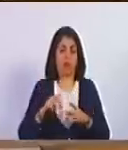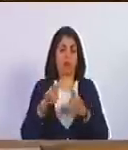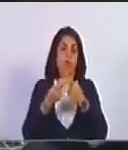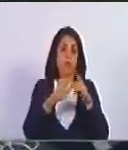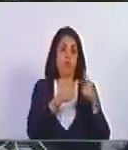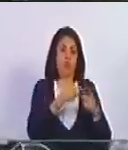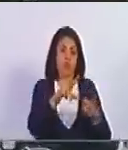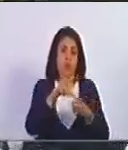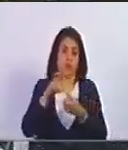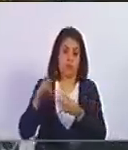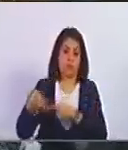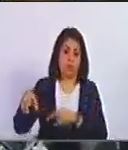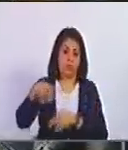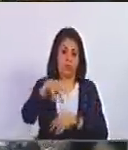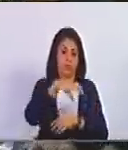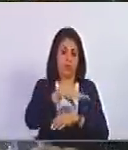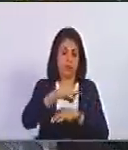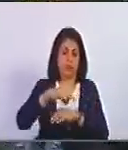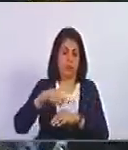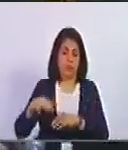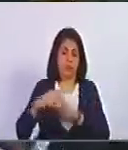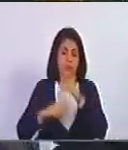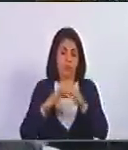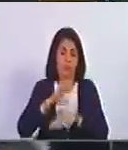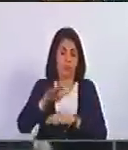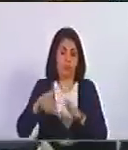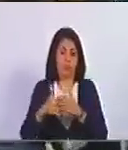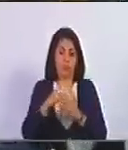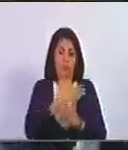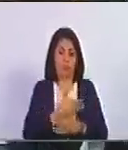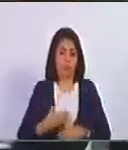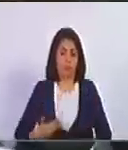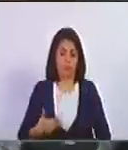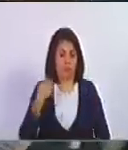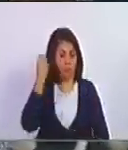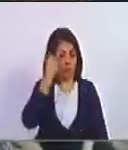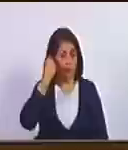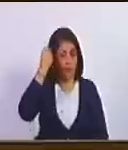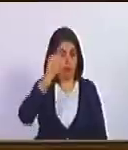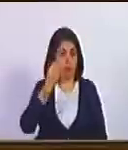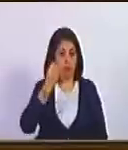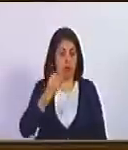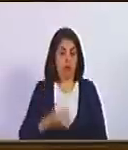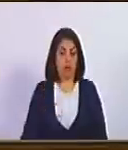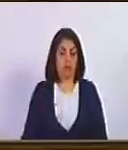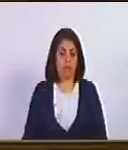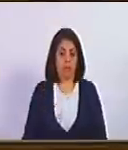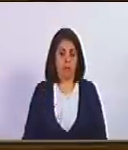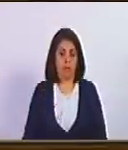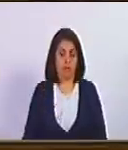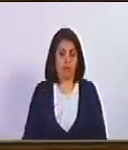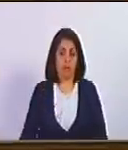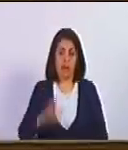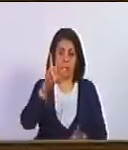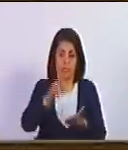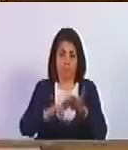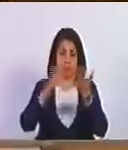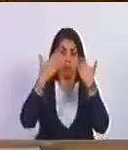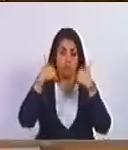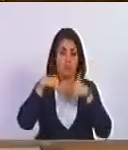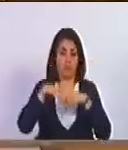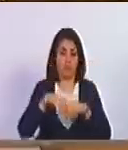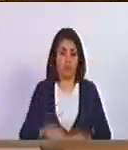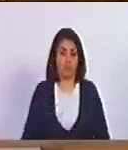otros impuestos estatales y municipales. Es todo, señor presidente. En consideración la sección. Aprobado.